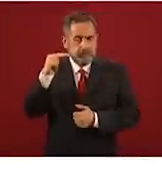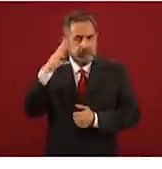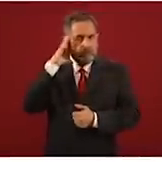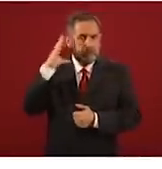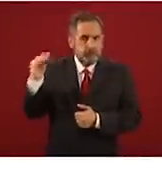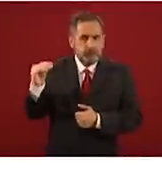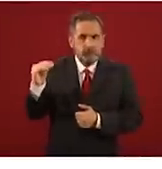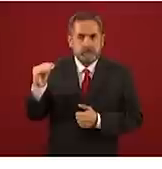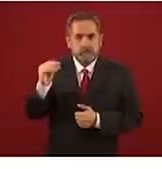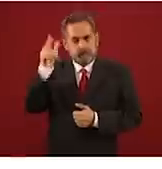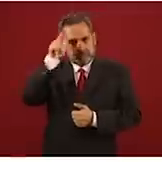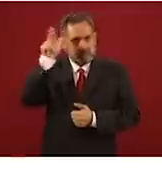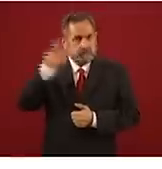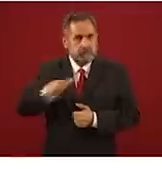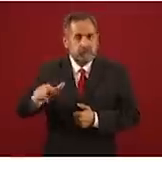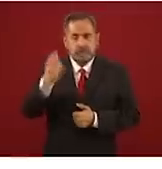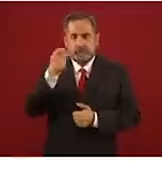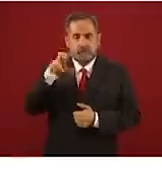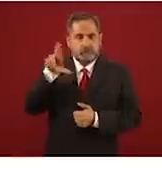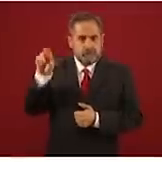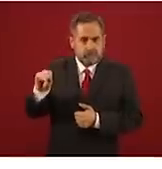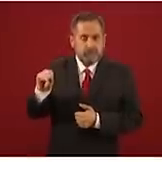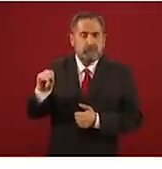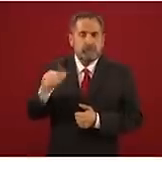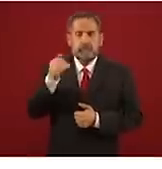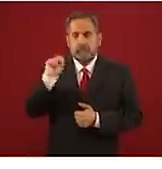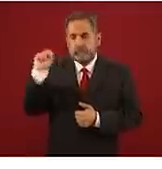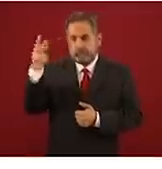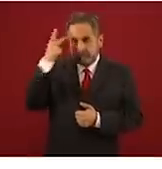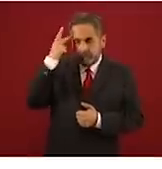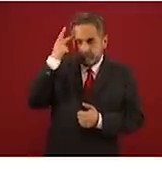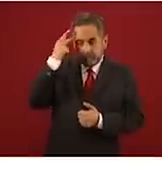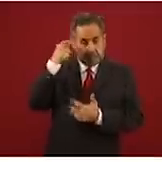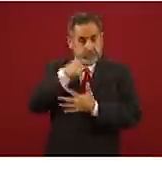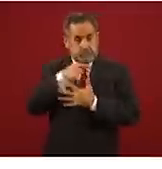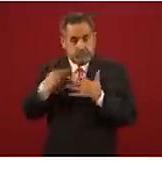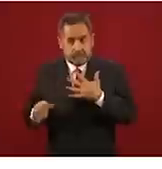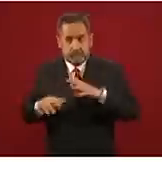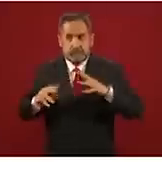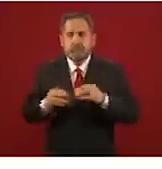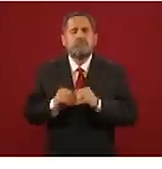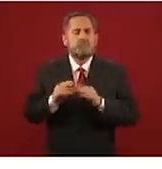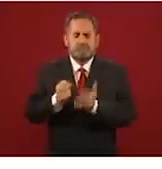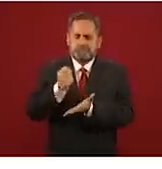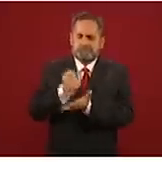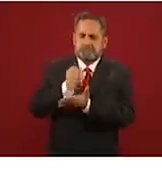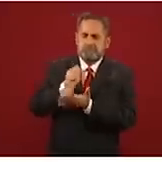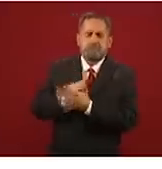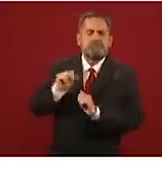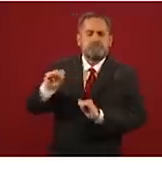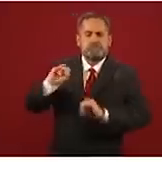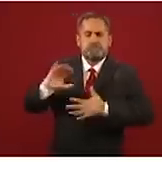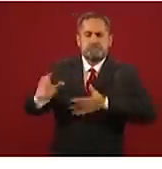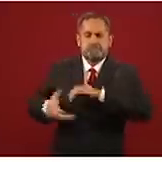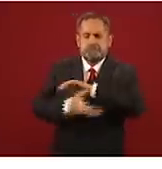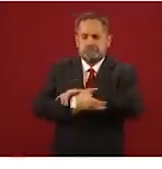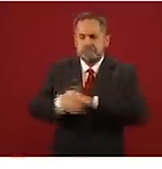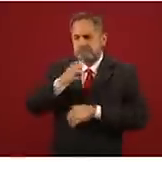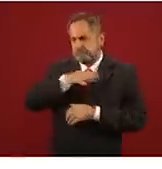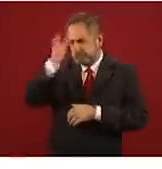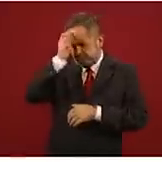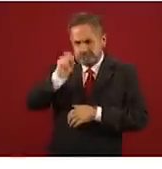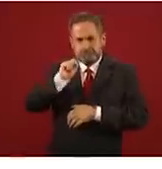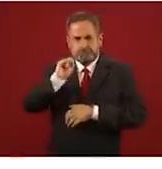Colima, Hidalgo, Quintana Roo y San Luis Potosí, ya habían refrendado su compromiso de